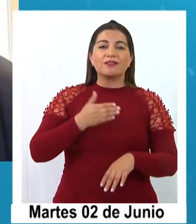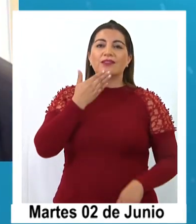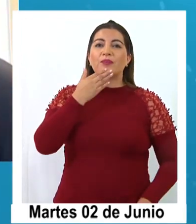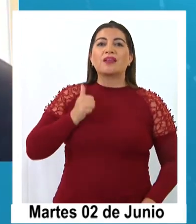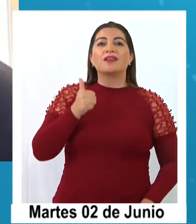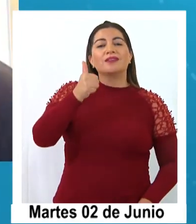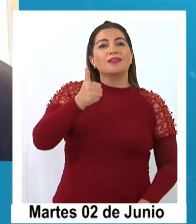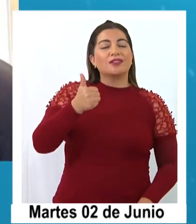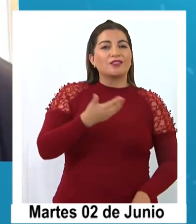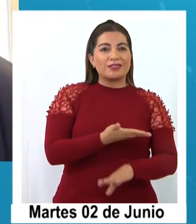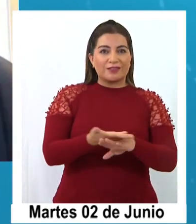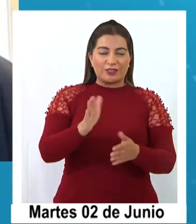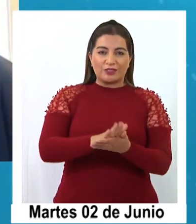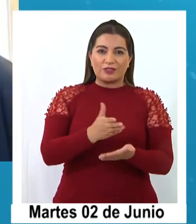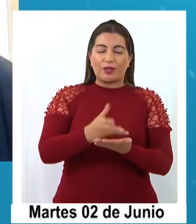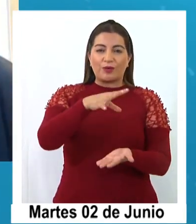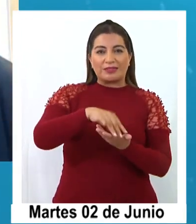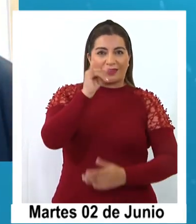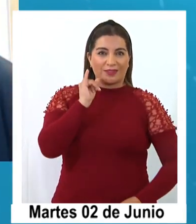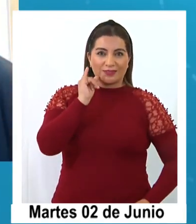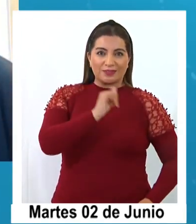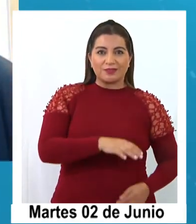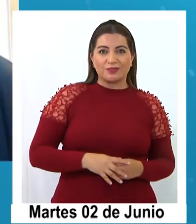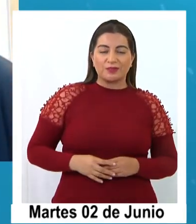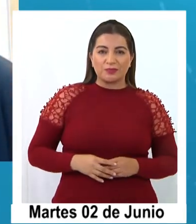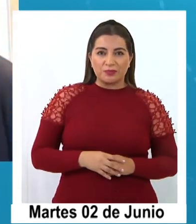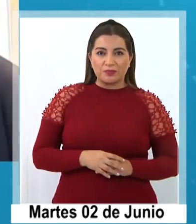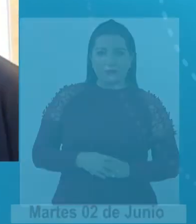directora del servicio de salud de nuestra ciudad.